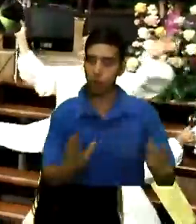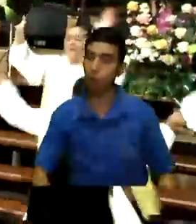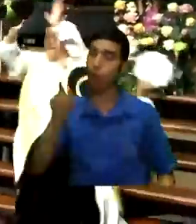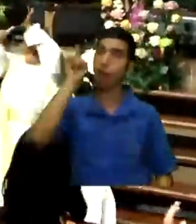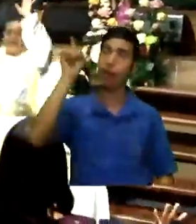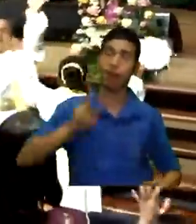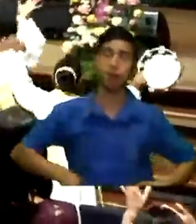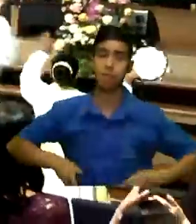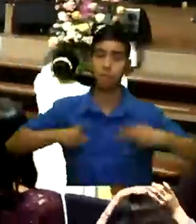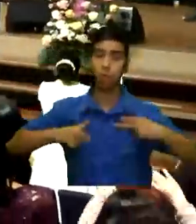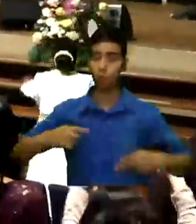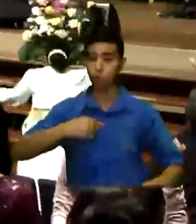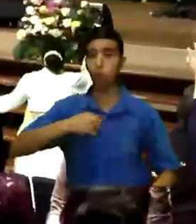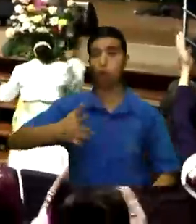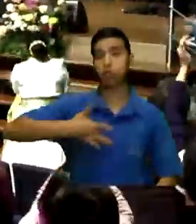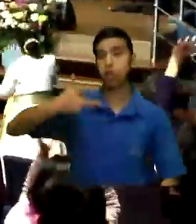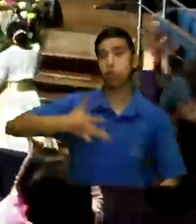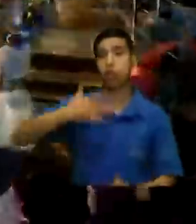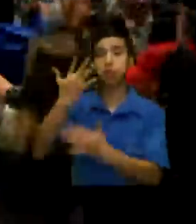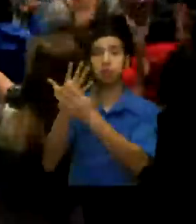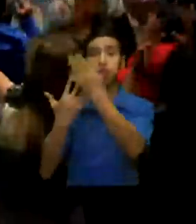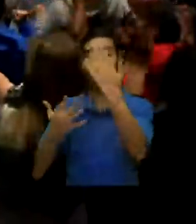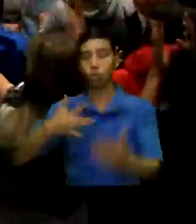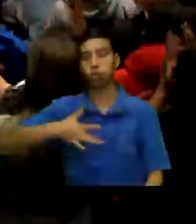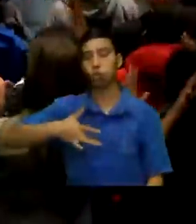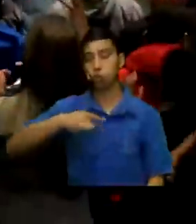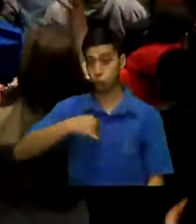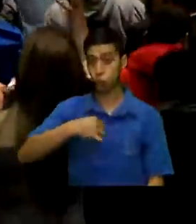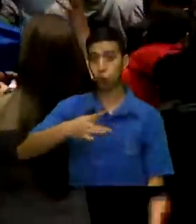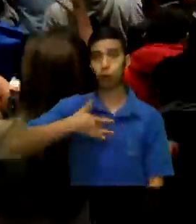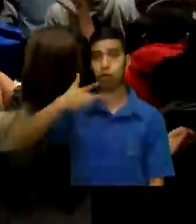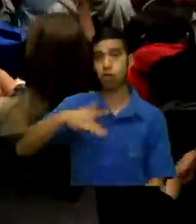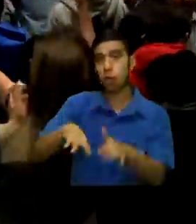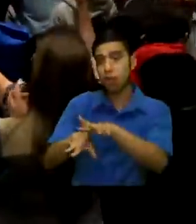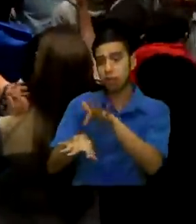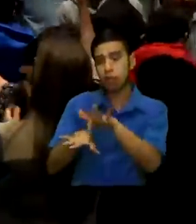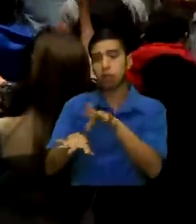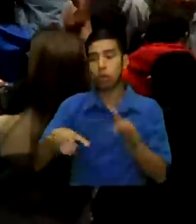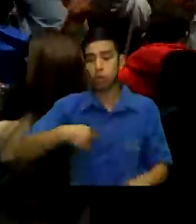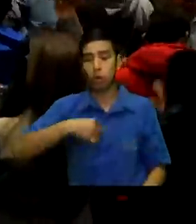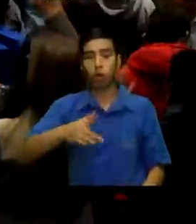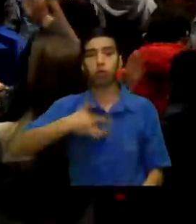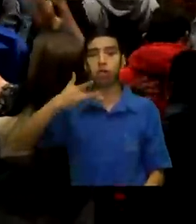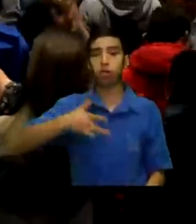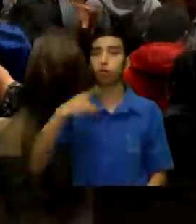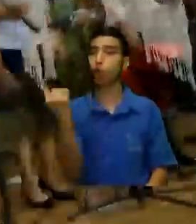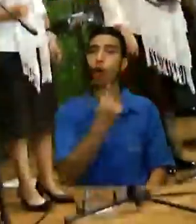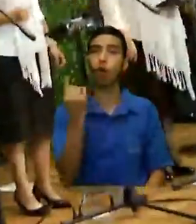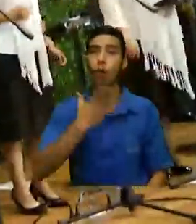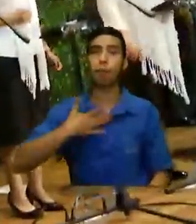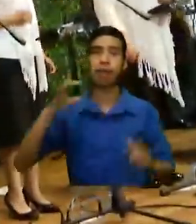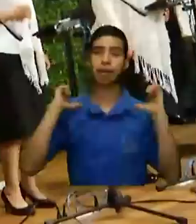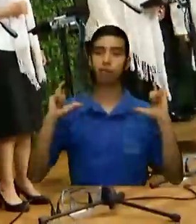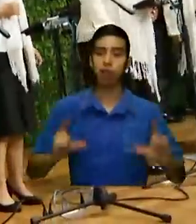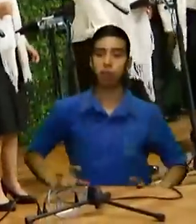muerto. Está vivo. Lo siento en mis manos. Lo siento en mis pies. Lo siento en todo